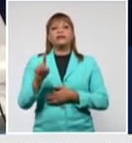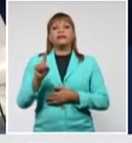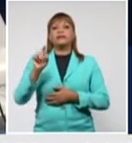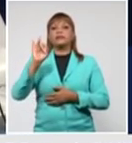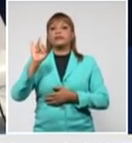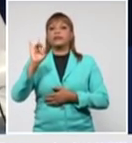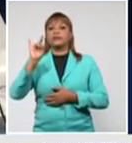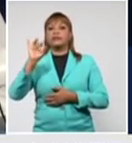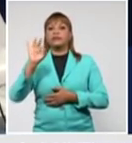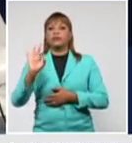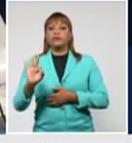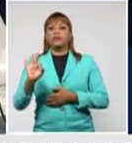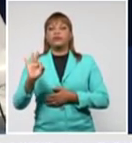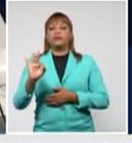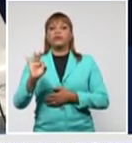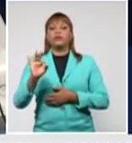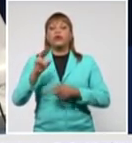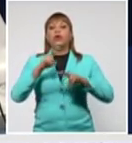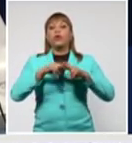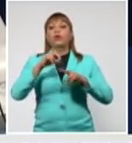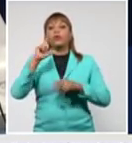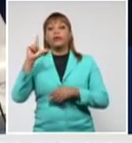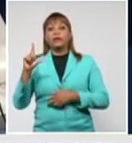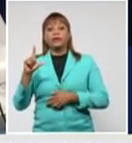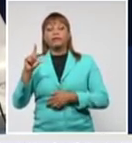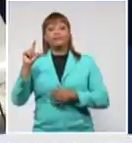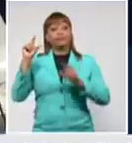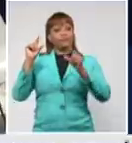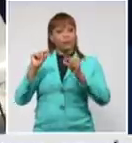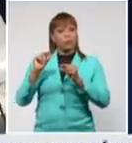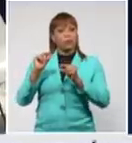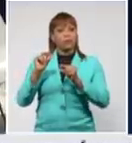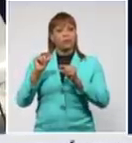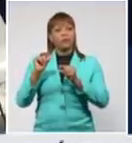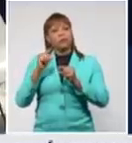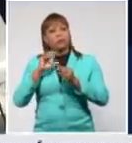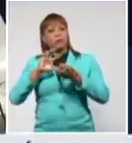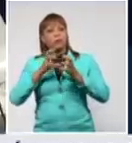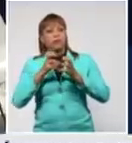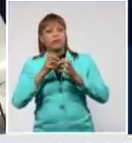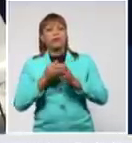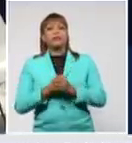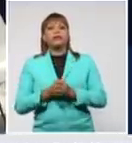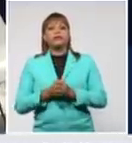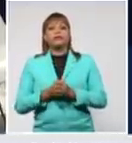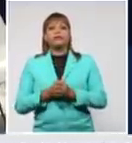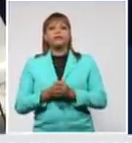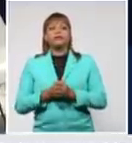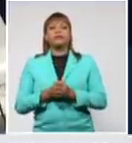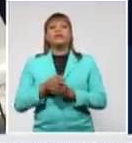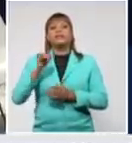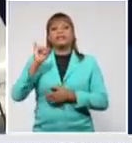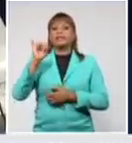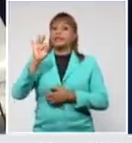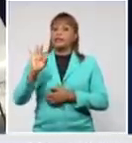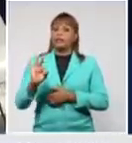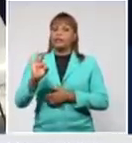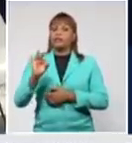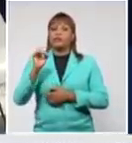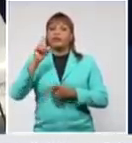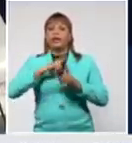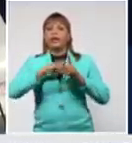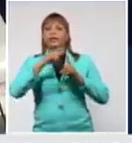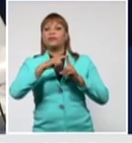178, de Holguín, al disminuir la complejidad epidemiológica, pues 68, de Las Tunas